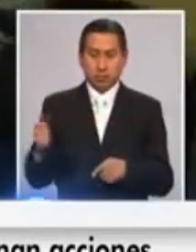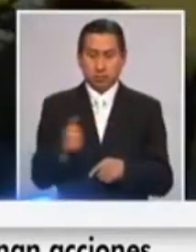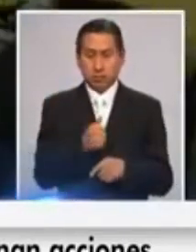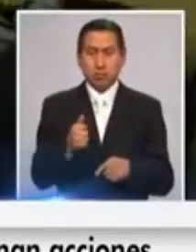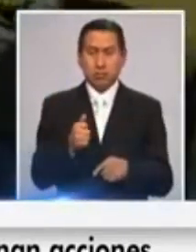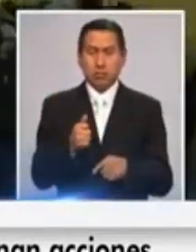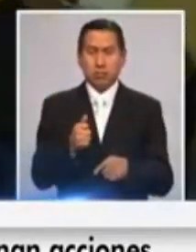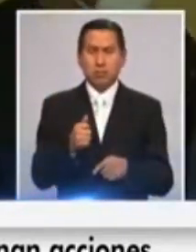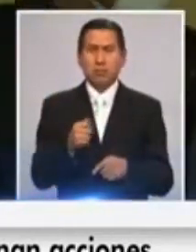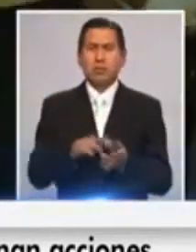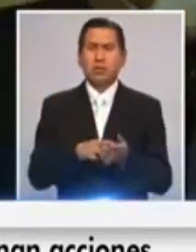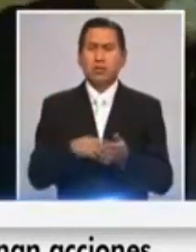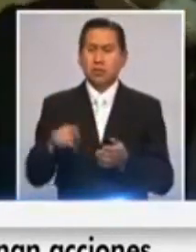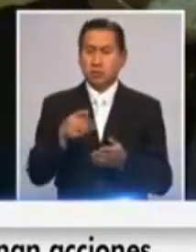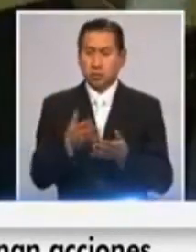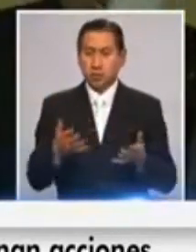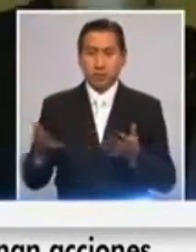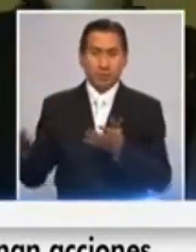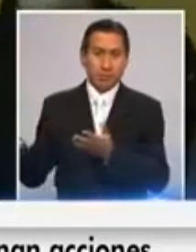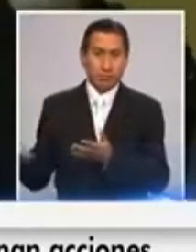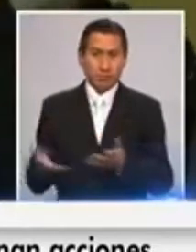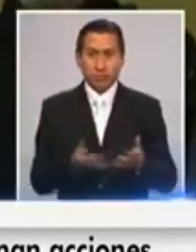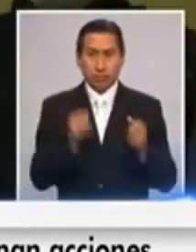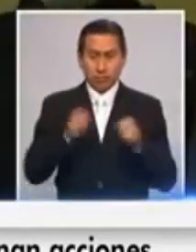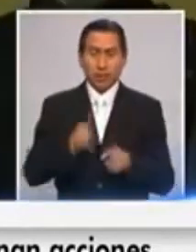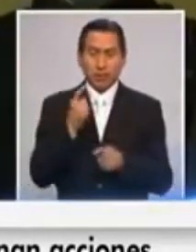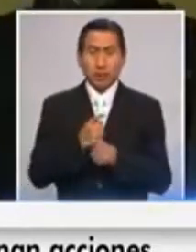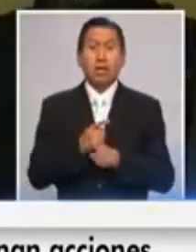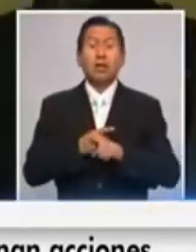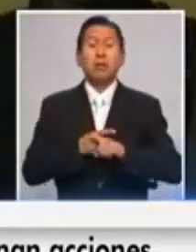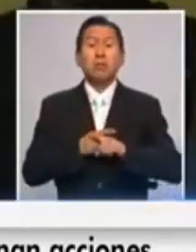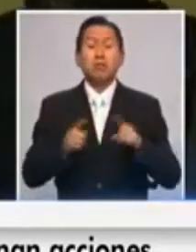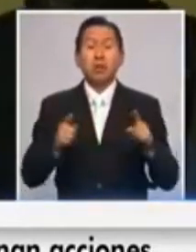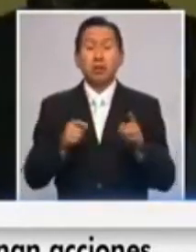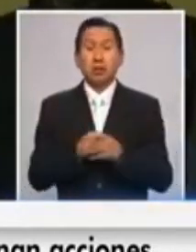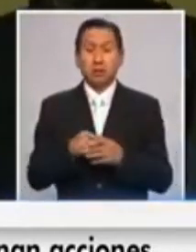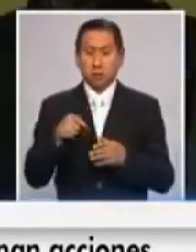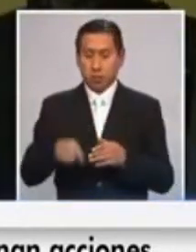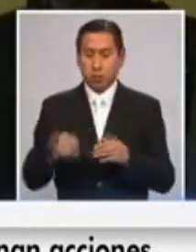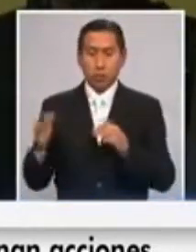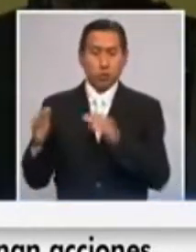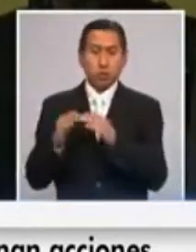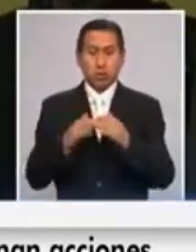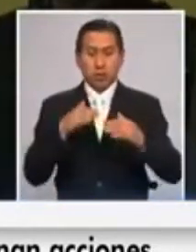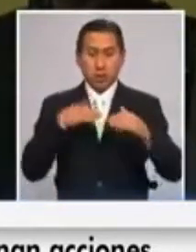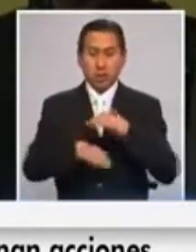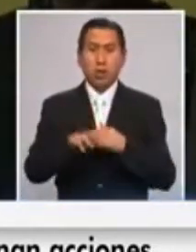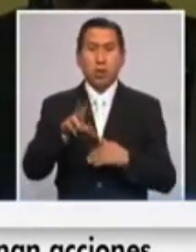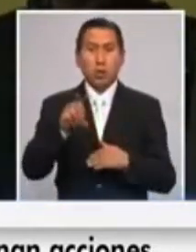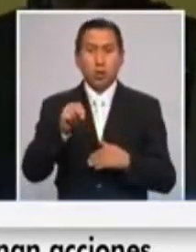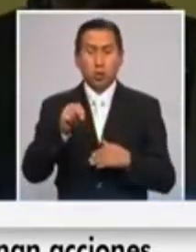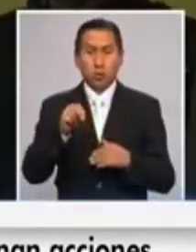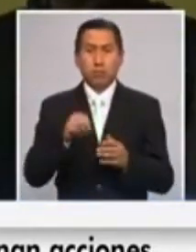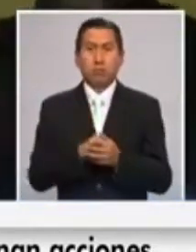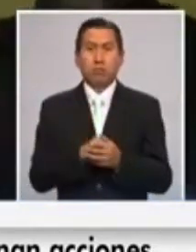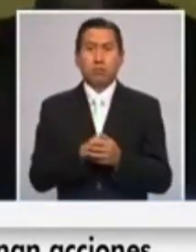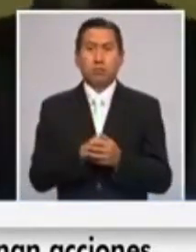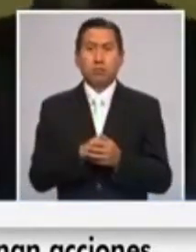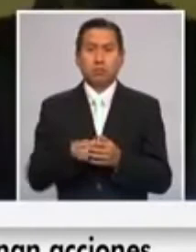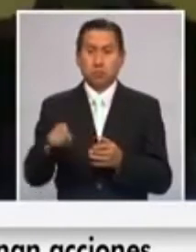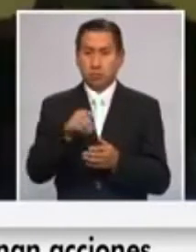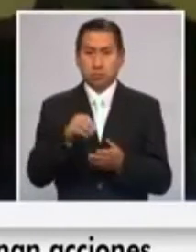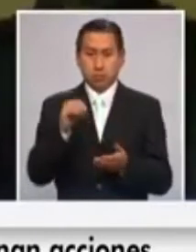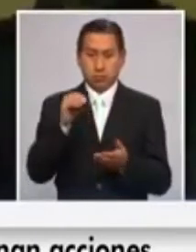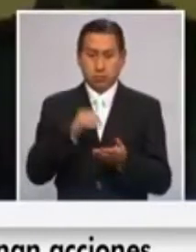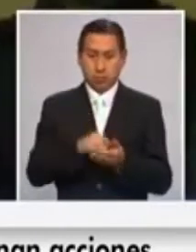el transporte de mercaderías, pero no entrarán al pueblo. Se establecerán, por lo tanto, puntos